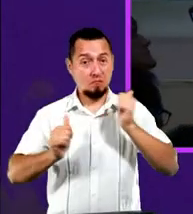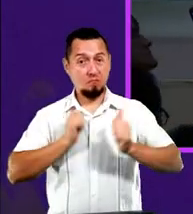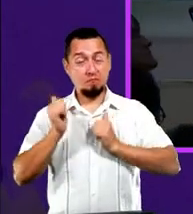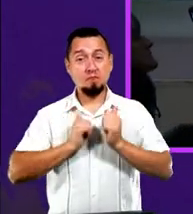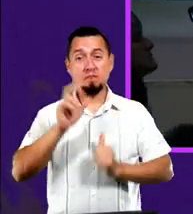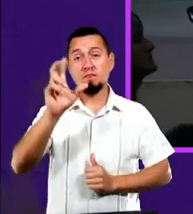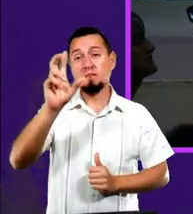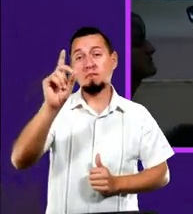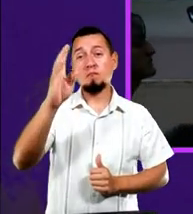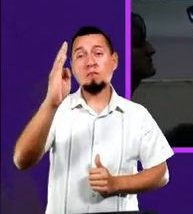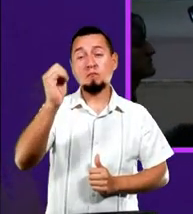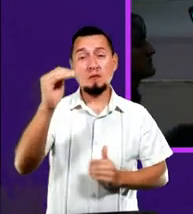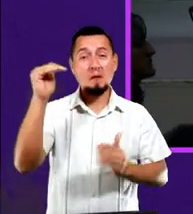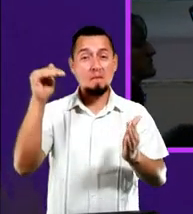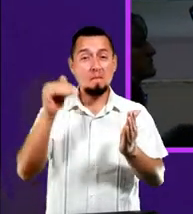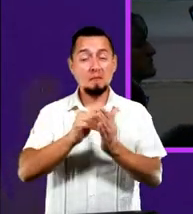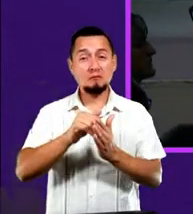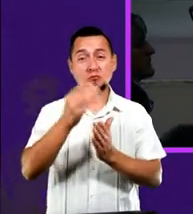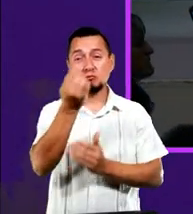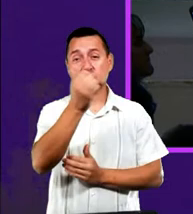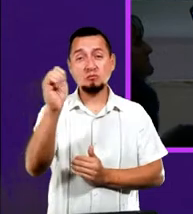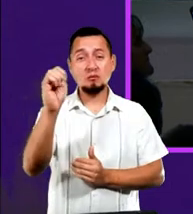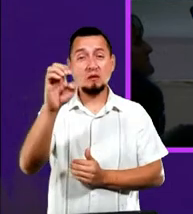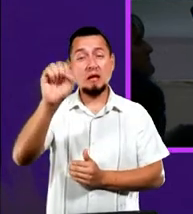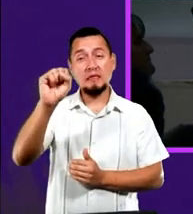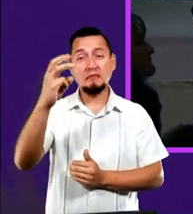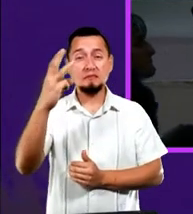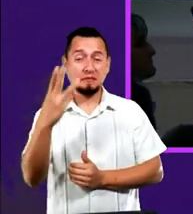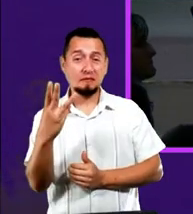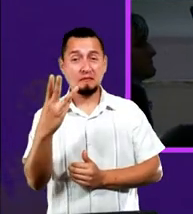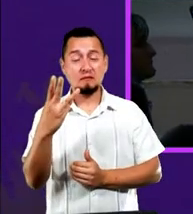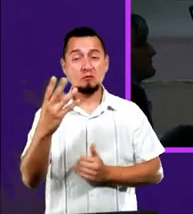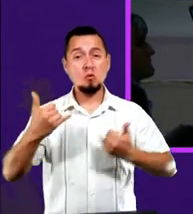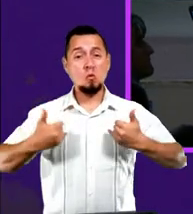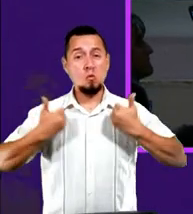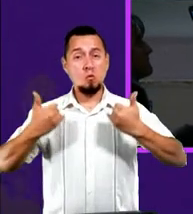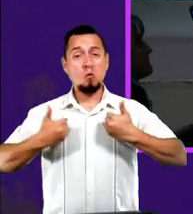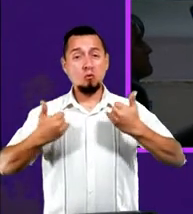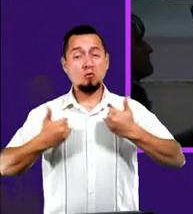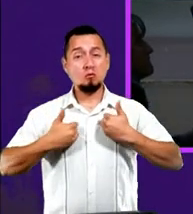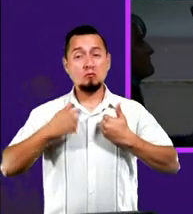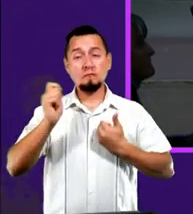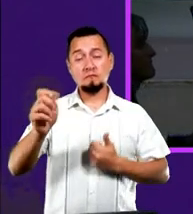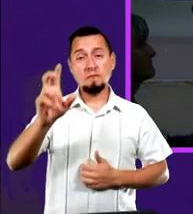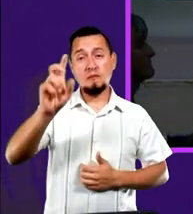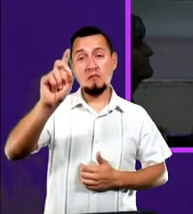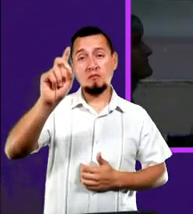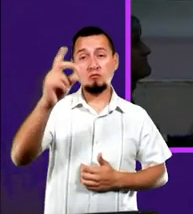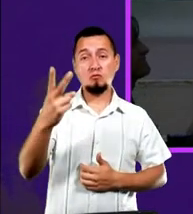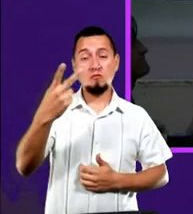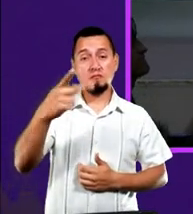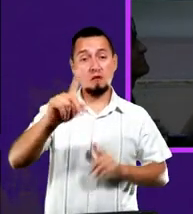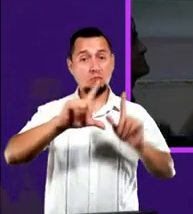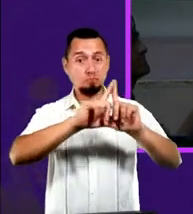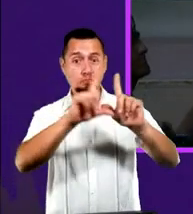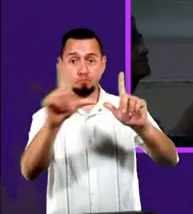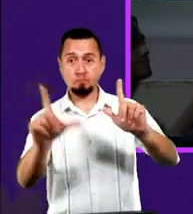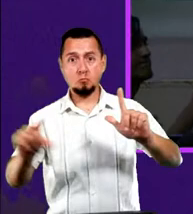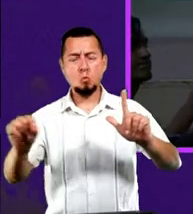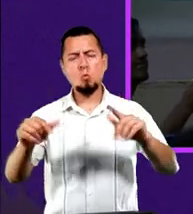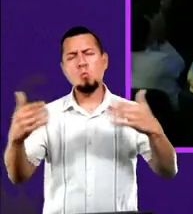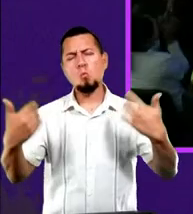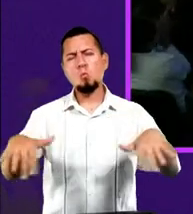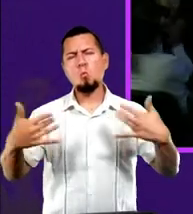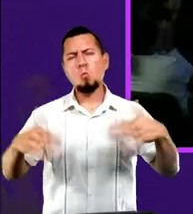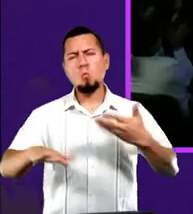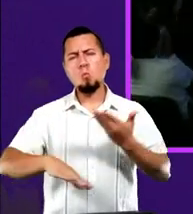39,963 jóvenes de las 32 entidades del país. Eso merece un aplauso y darles la más